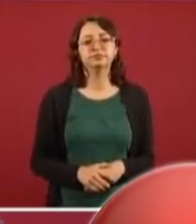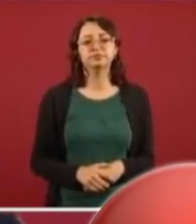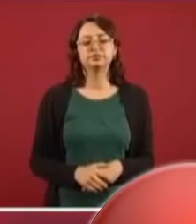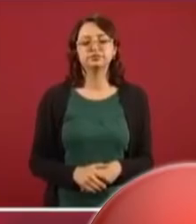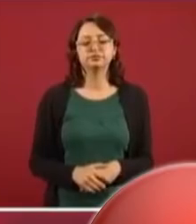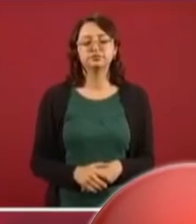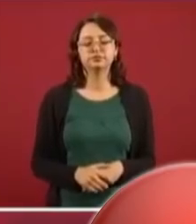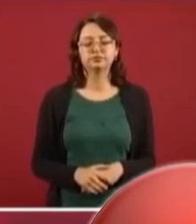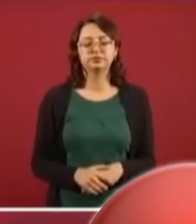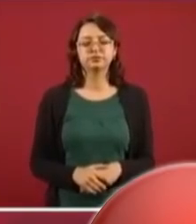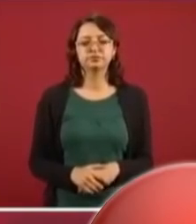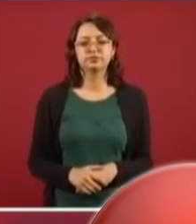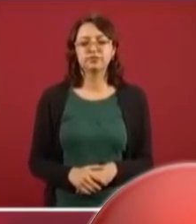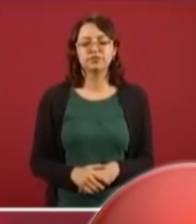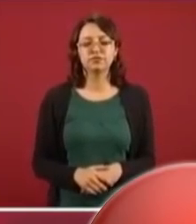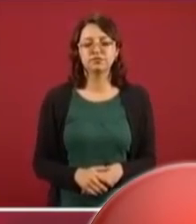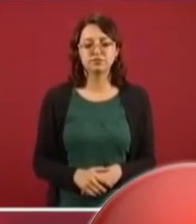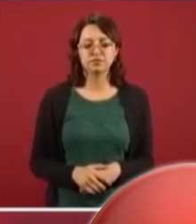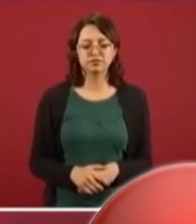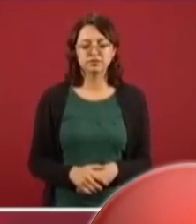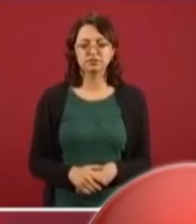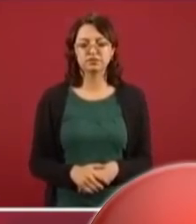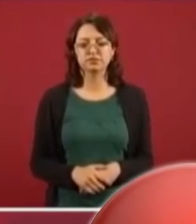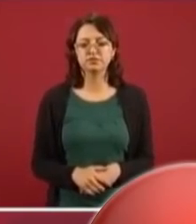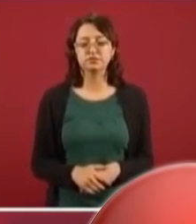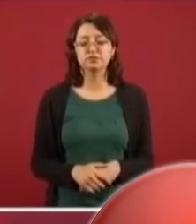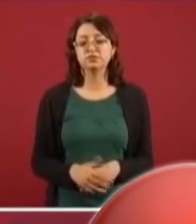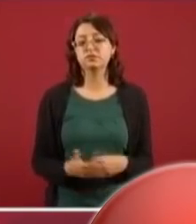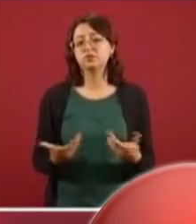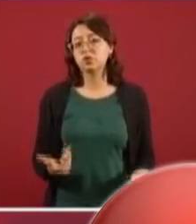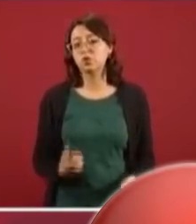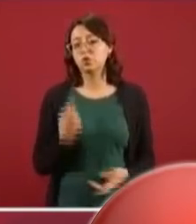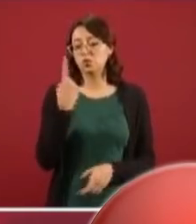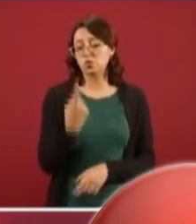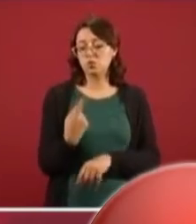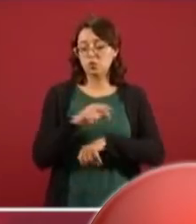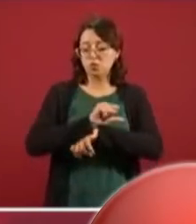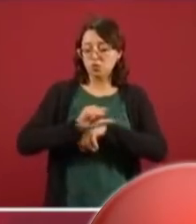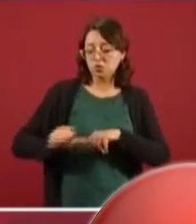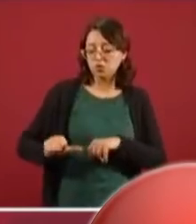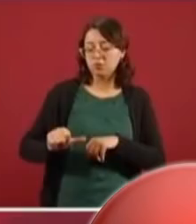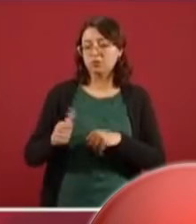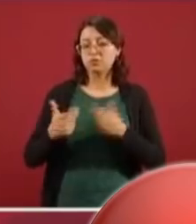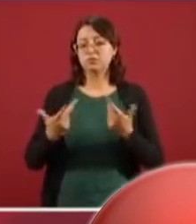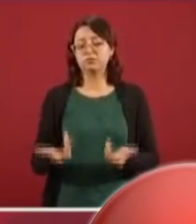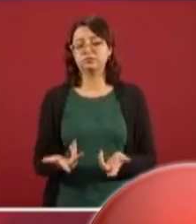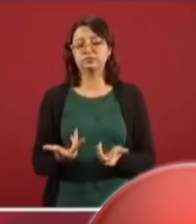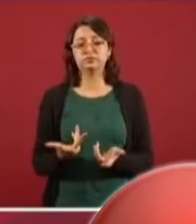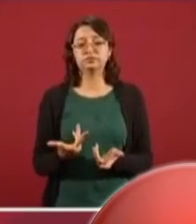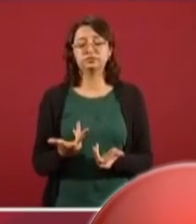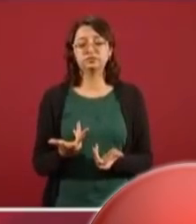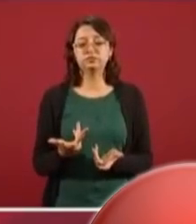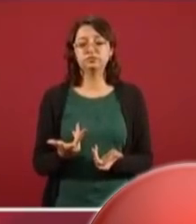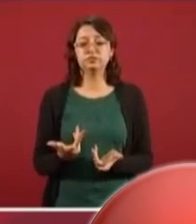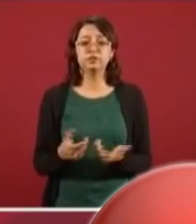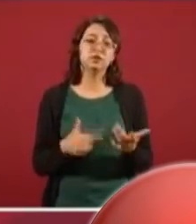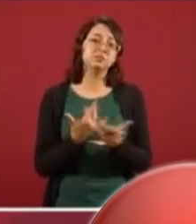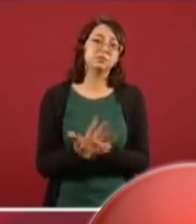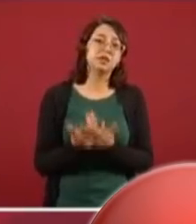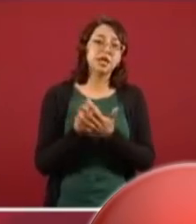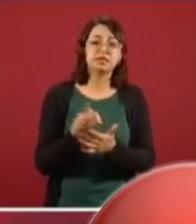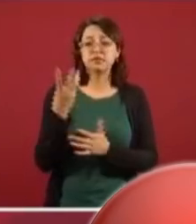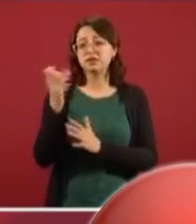y que una operación no se haga a los 3 meses,